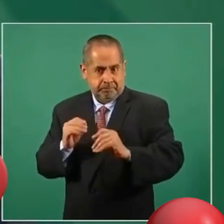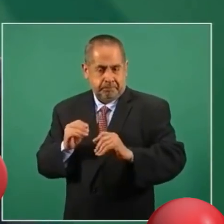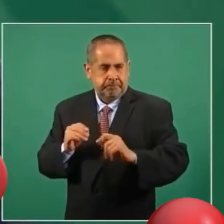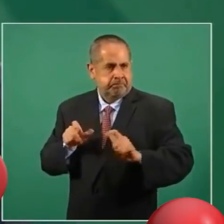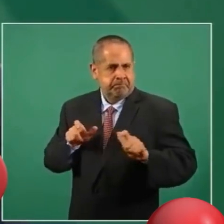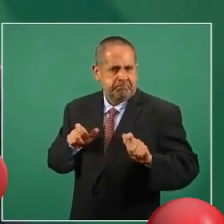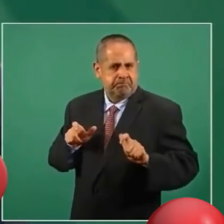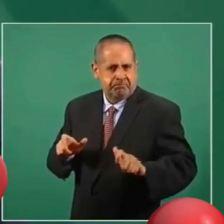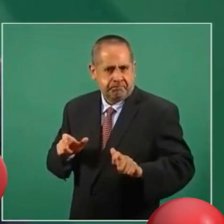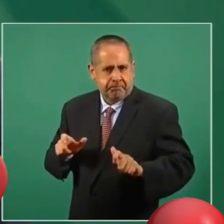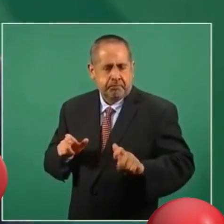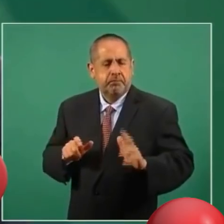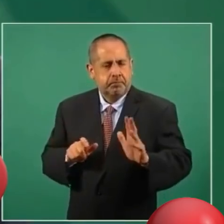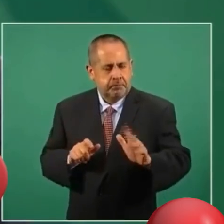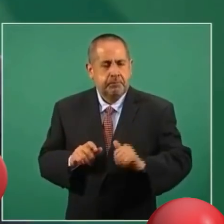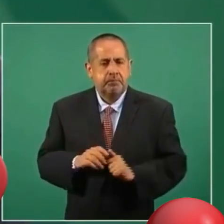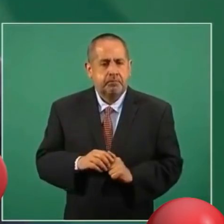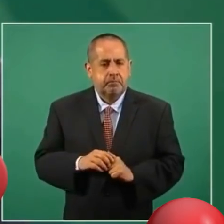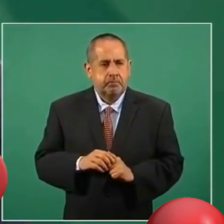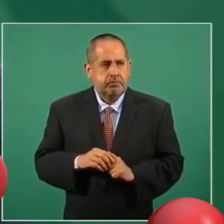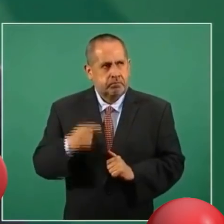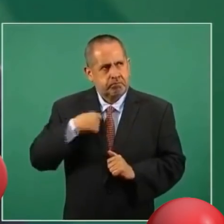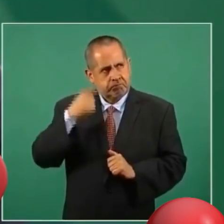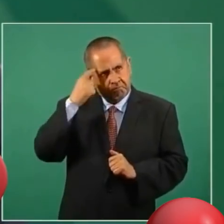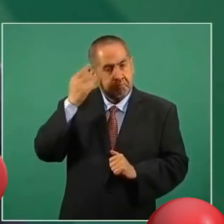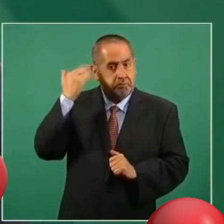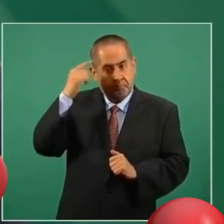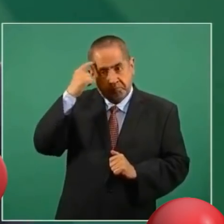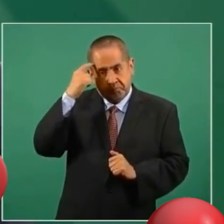estamos pensando, y lo seguimos